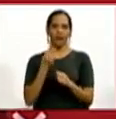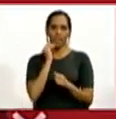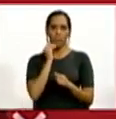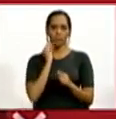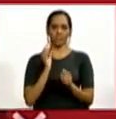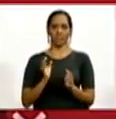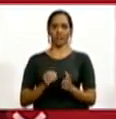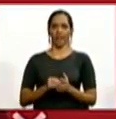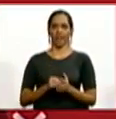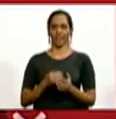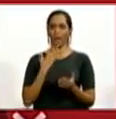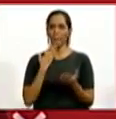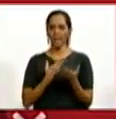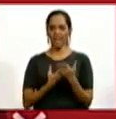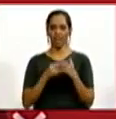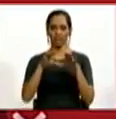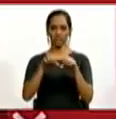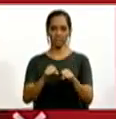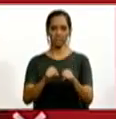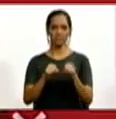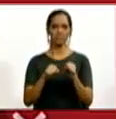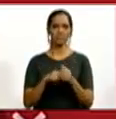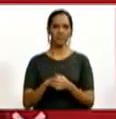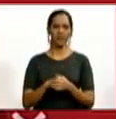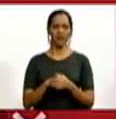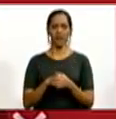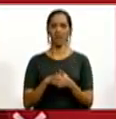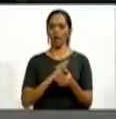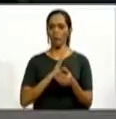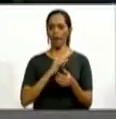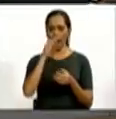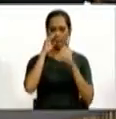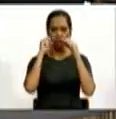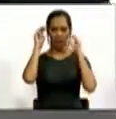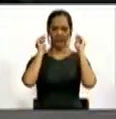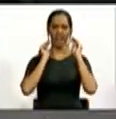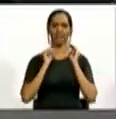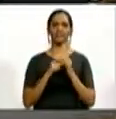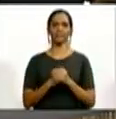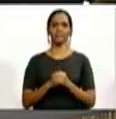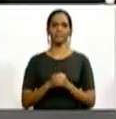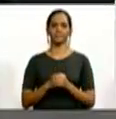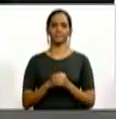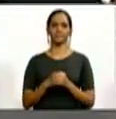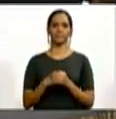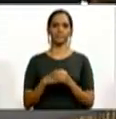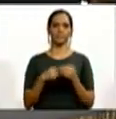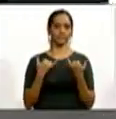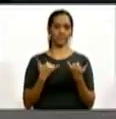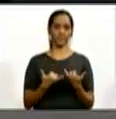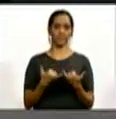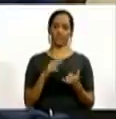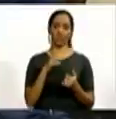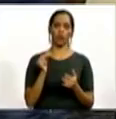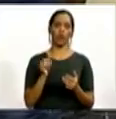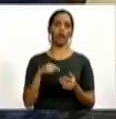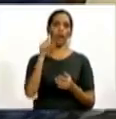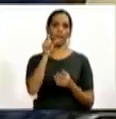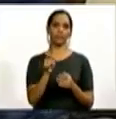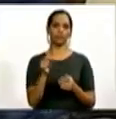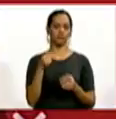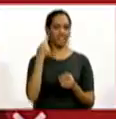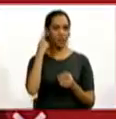está pidiendo la intervención de parte de María Corina. Ya no es José Amalio Graterol. Ajá. Creo que